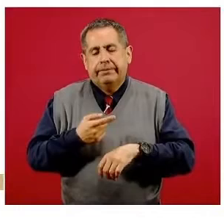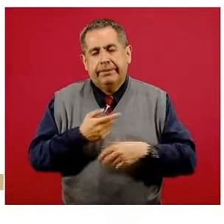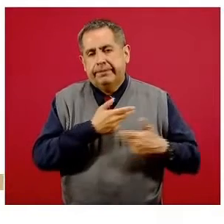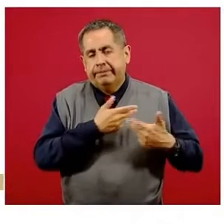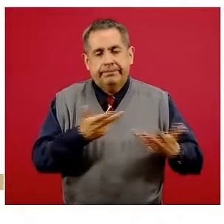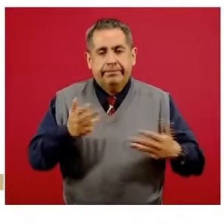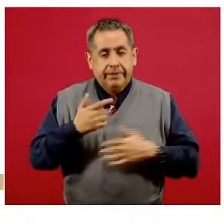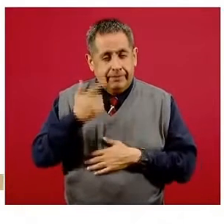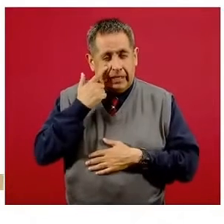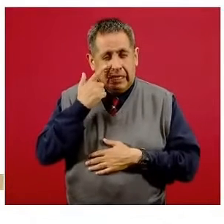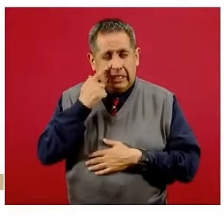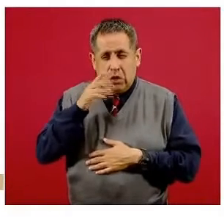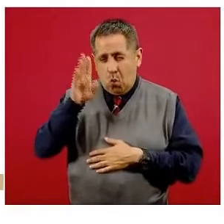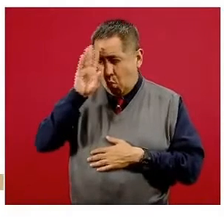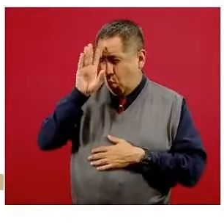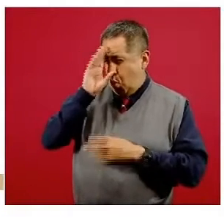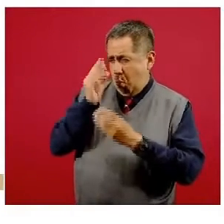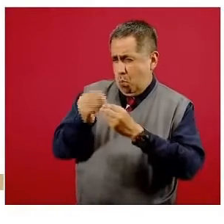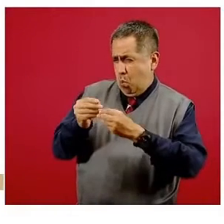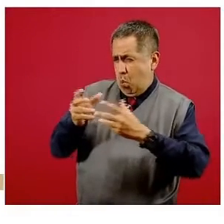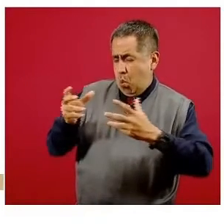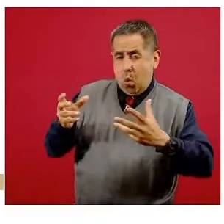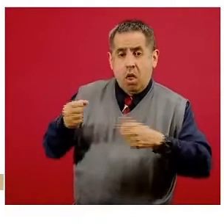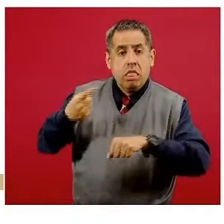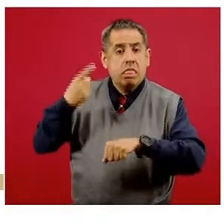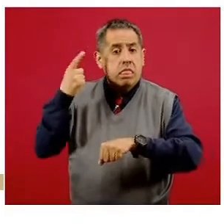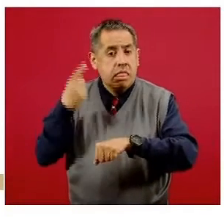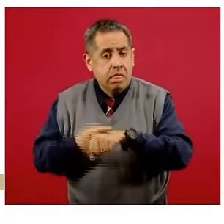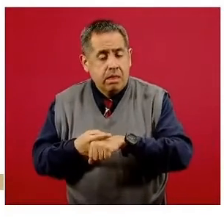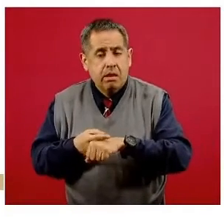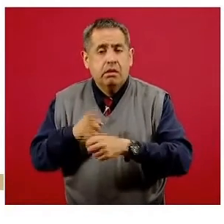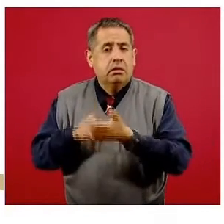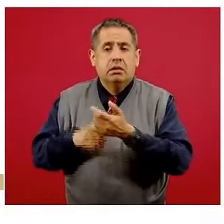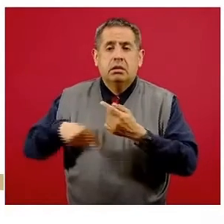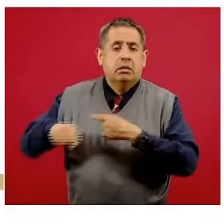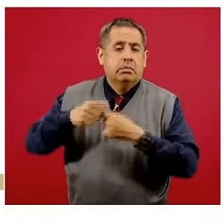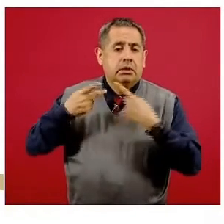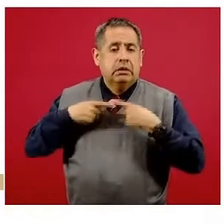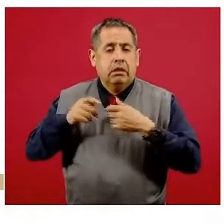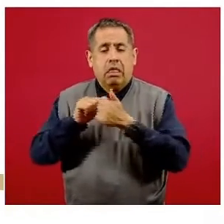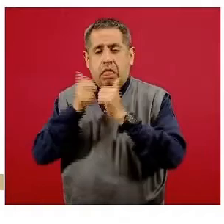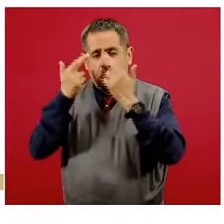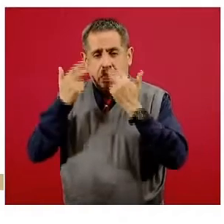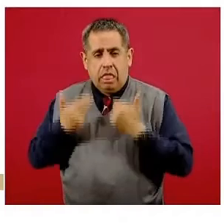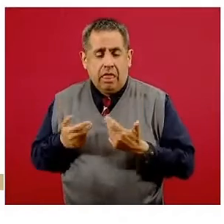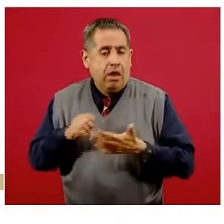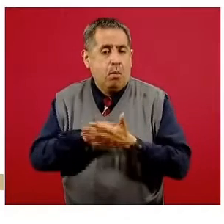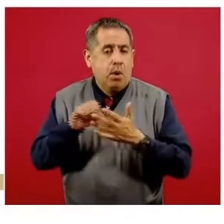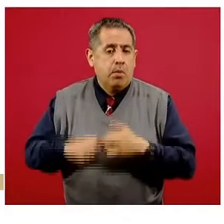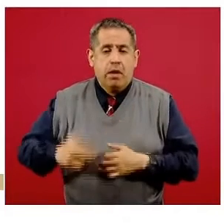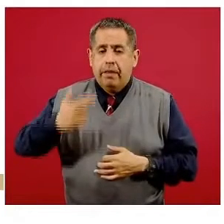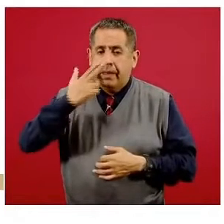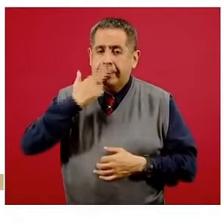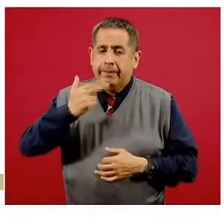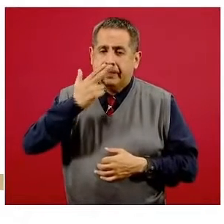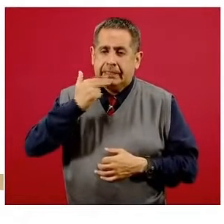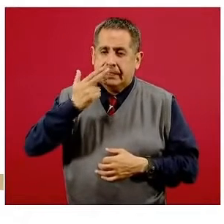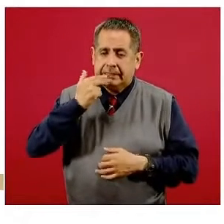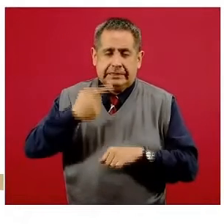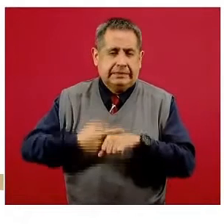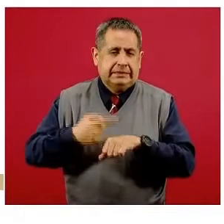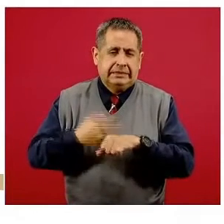la altísima prevalencia cada vez mayor de enfermedades crónico-degenerativas como la diabetes, que es una de